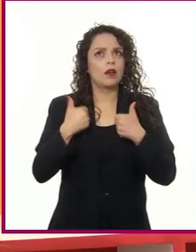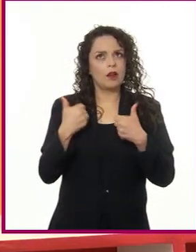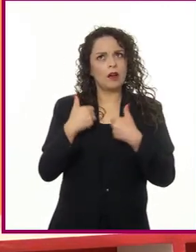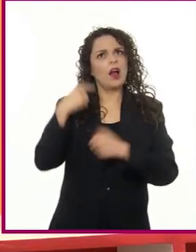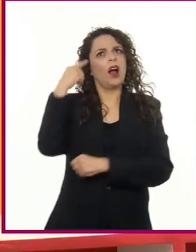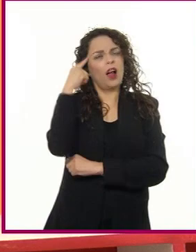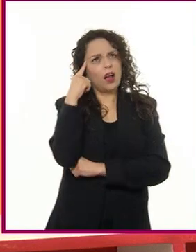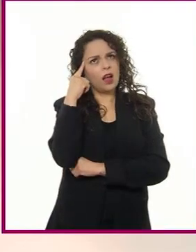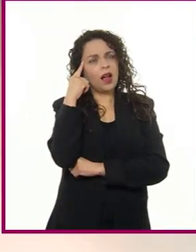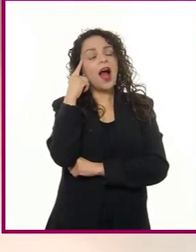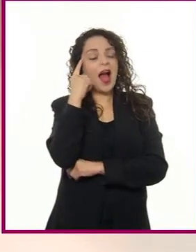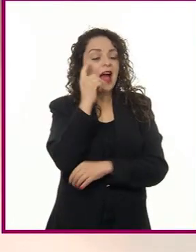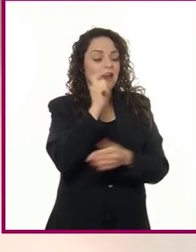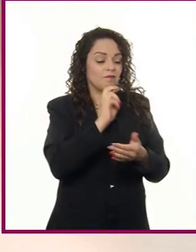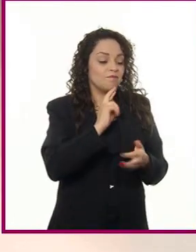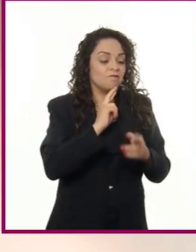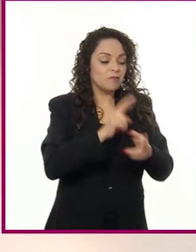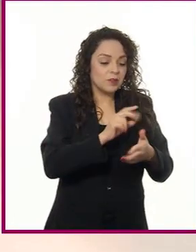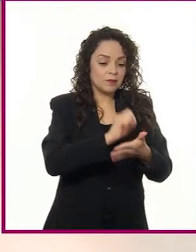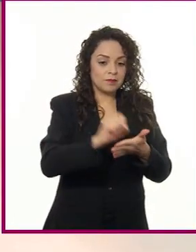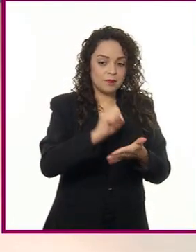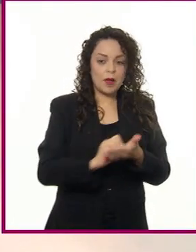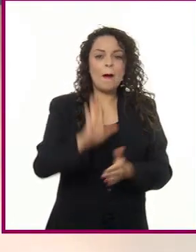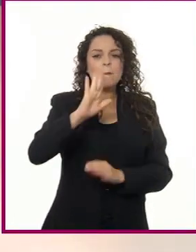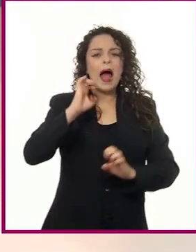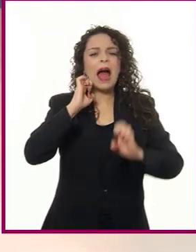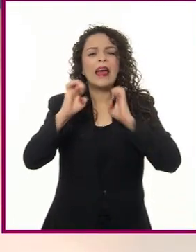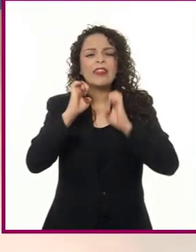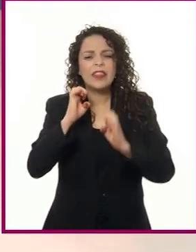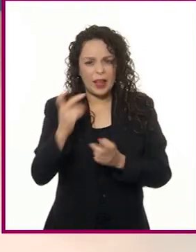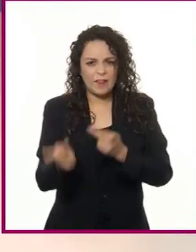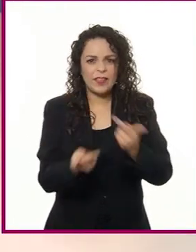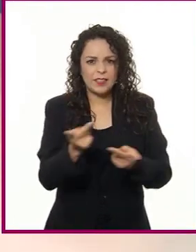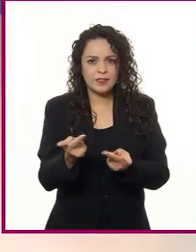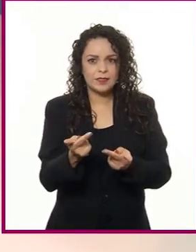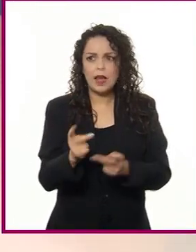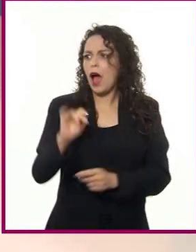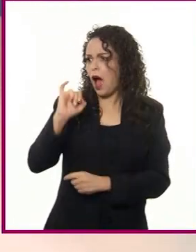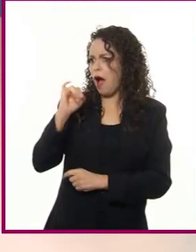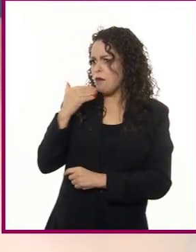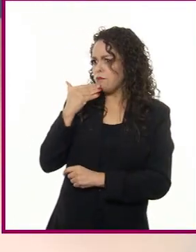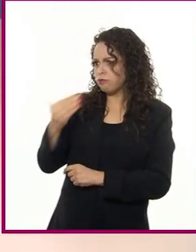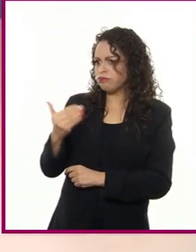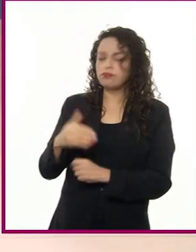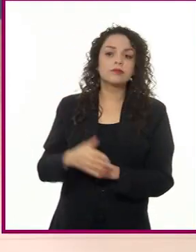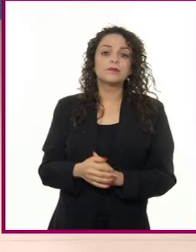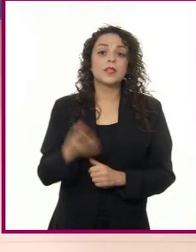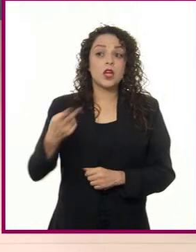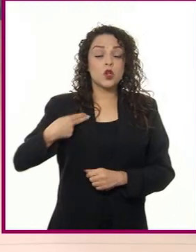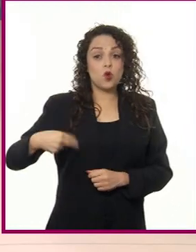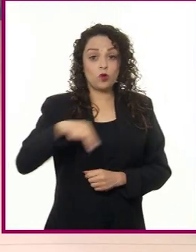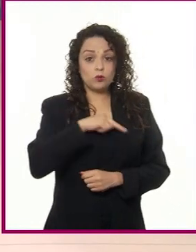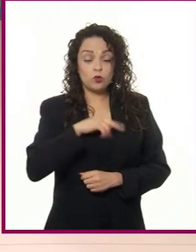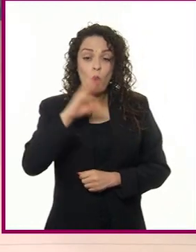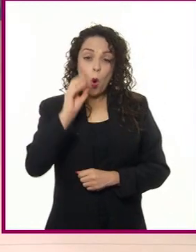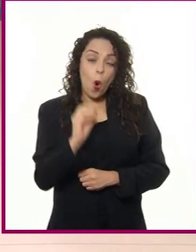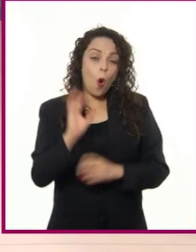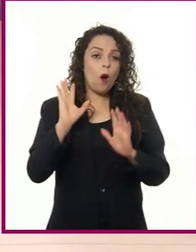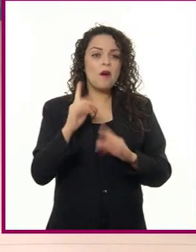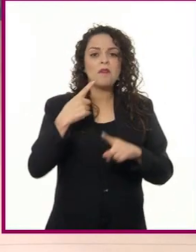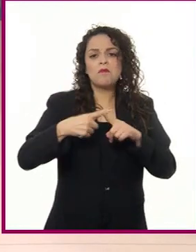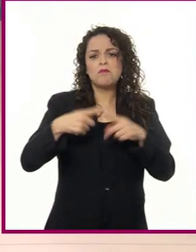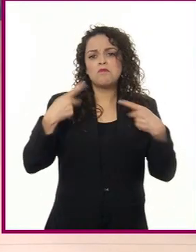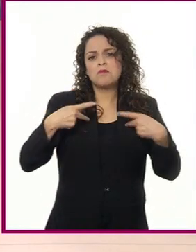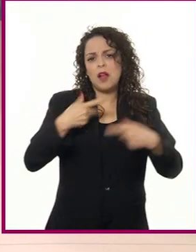fuera una entrevista. Me encanta tu propuesta. En este caso, nosotros o algún acompañante en